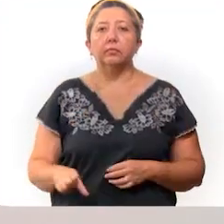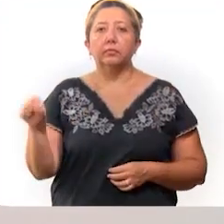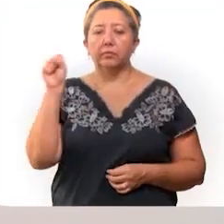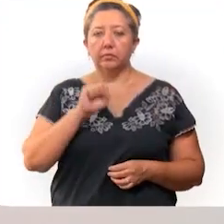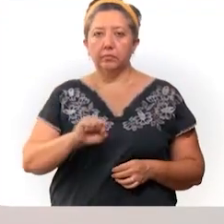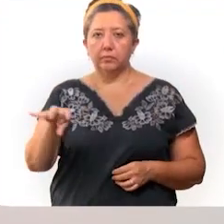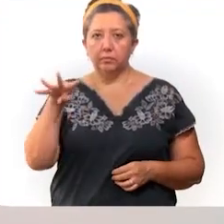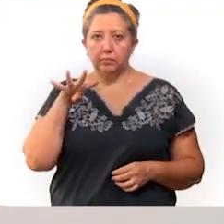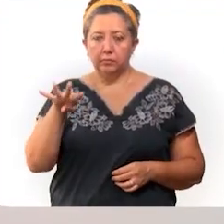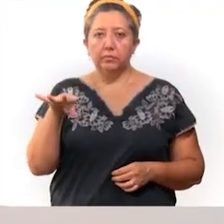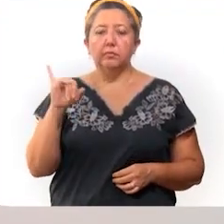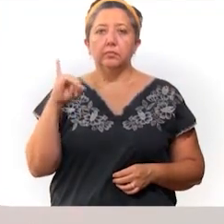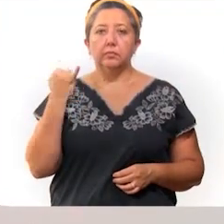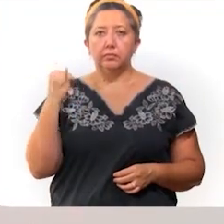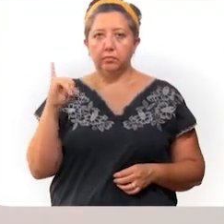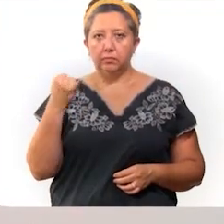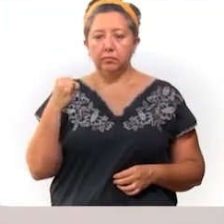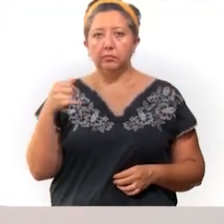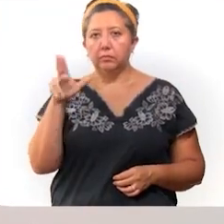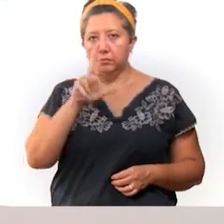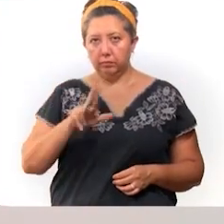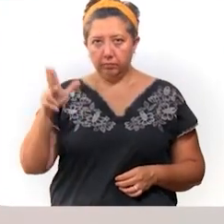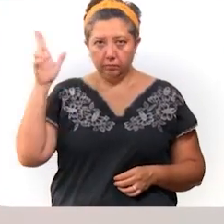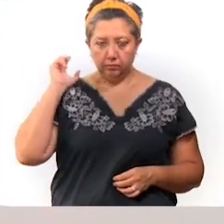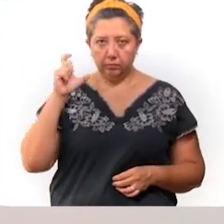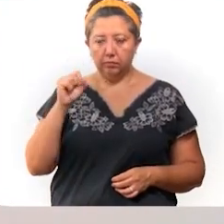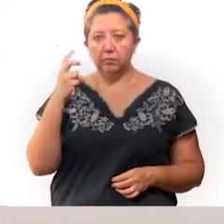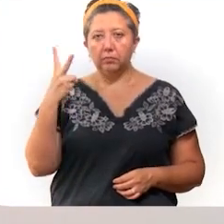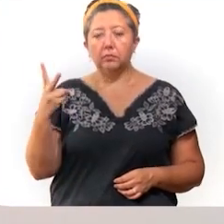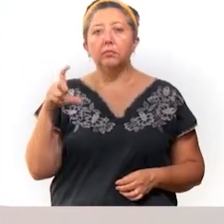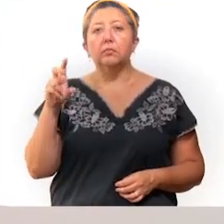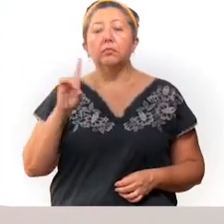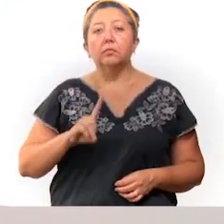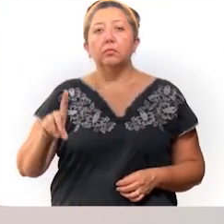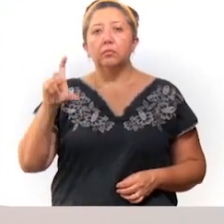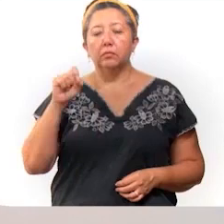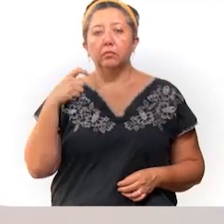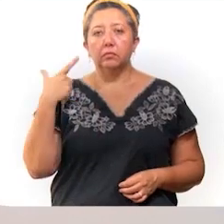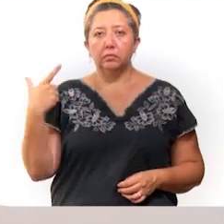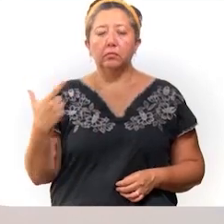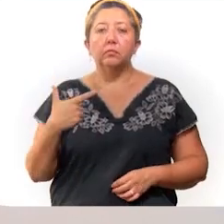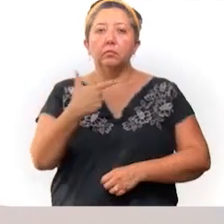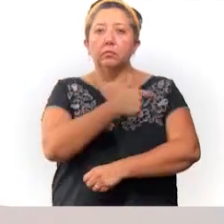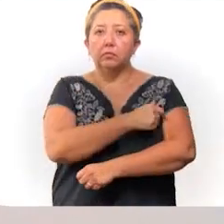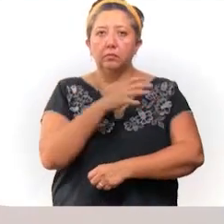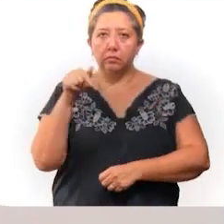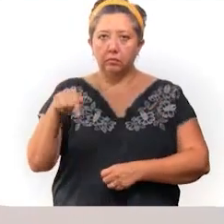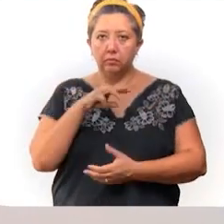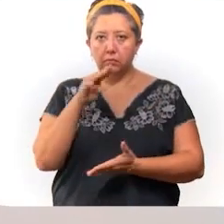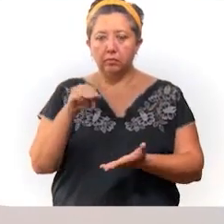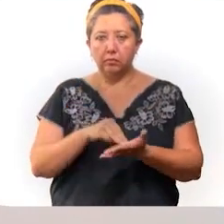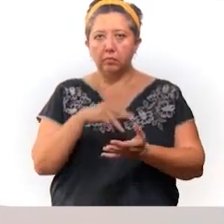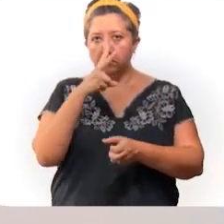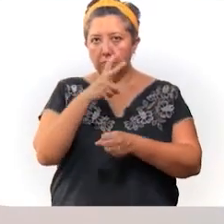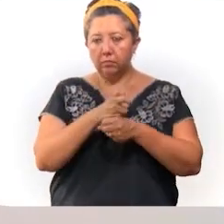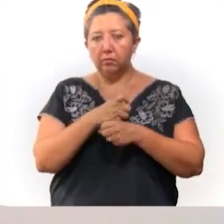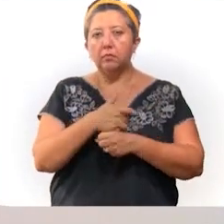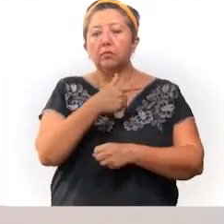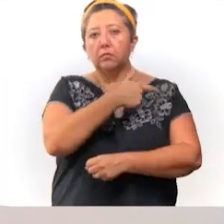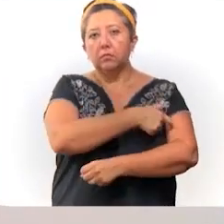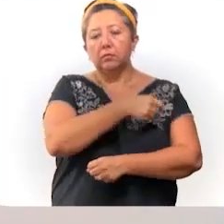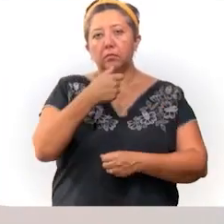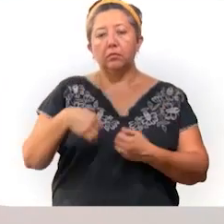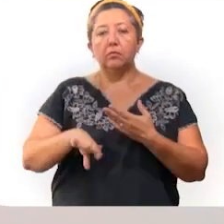este sábado 19 de junio. Del martes 22 al domingo 27 de junio se aplicará en Mérida la segunda dosis de las